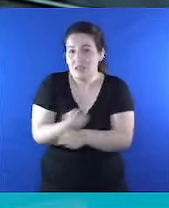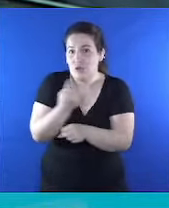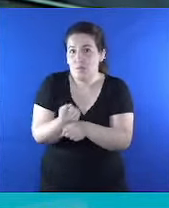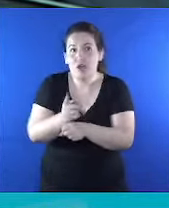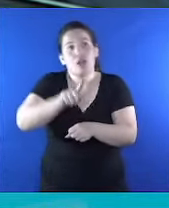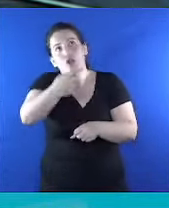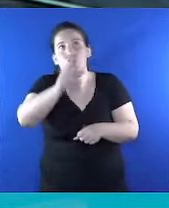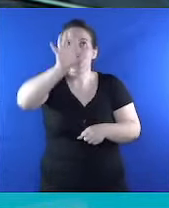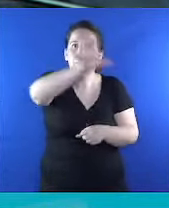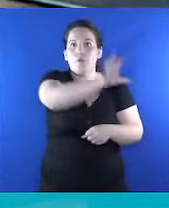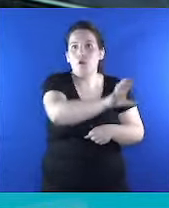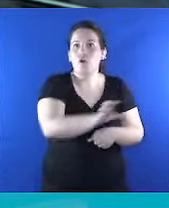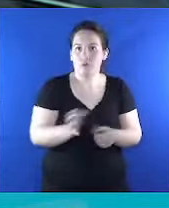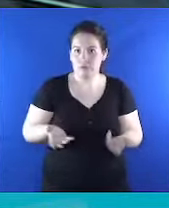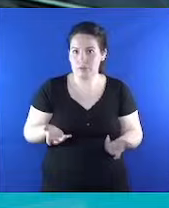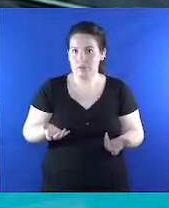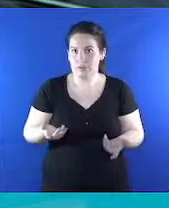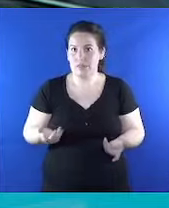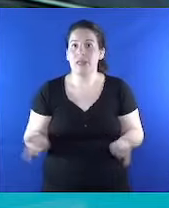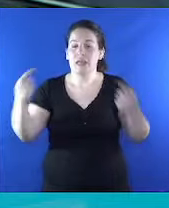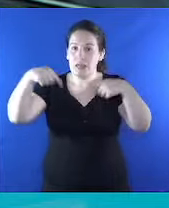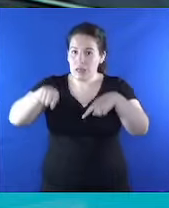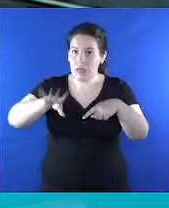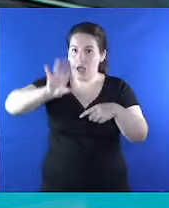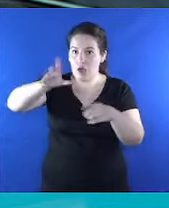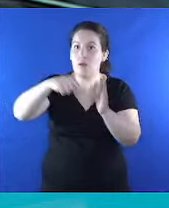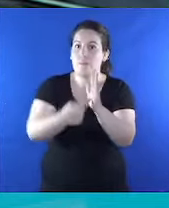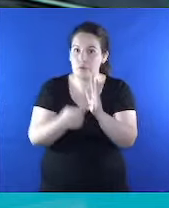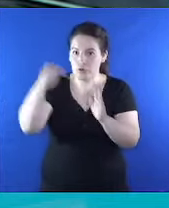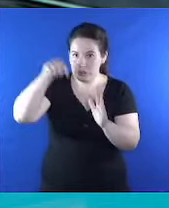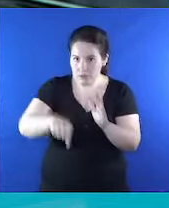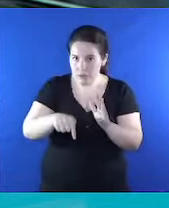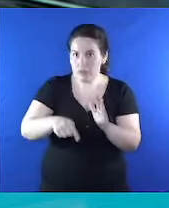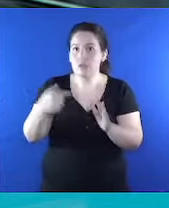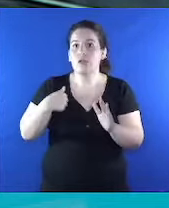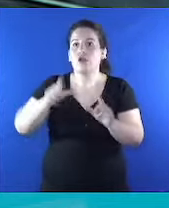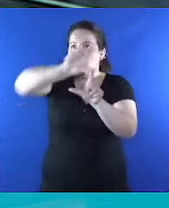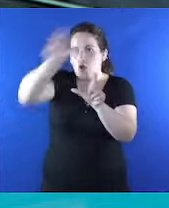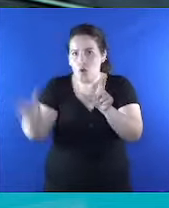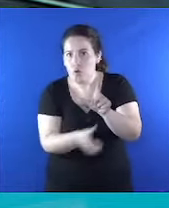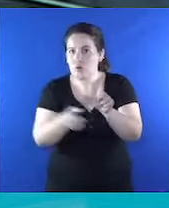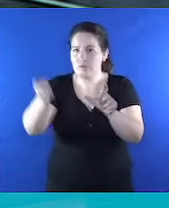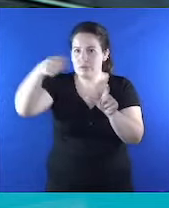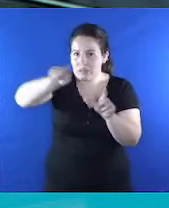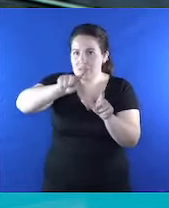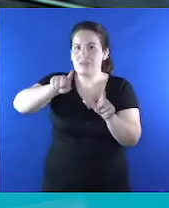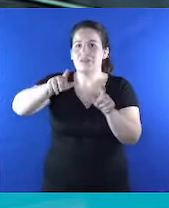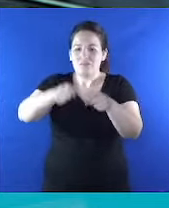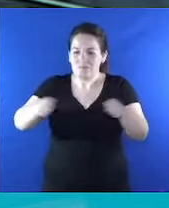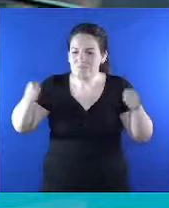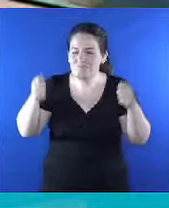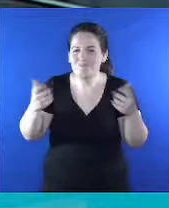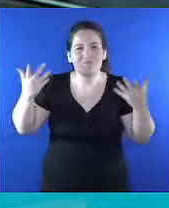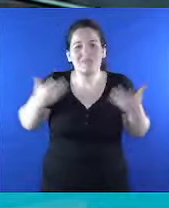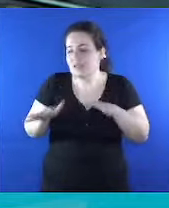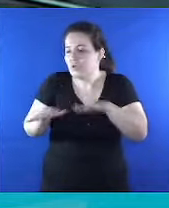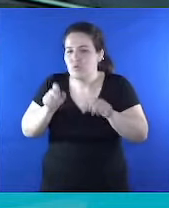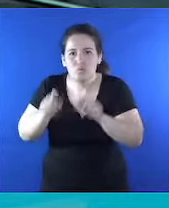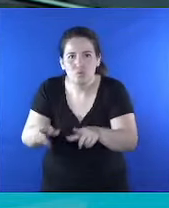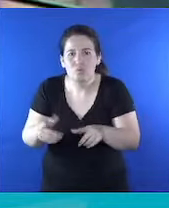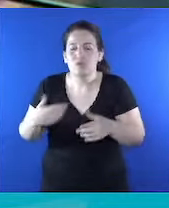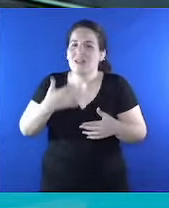el resto de las provincias de nuestro país y hacia dentro de la propia provincia de buenos aire el conurbano tiene esa situación y es una realidad y